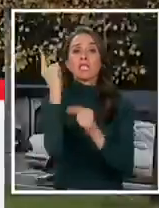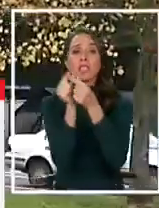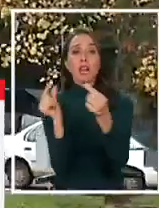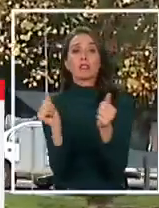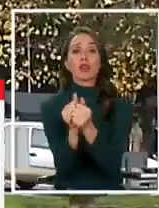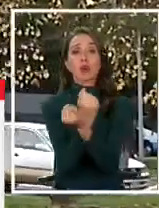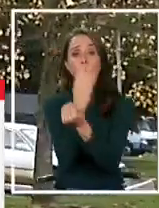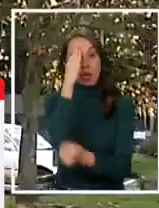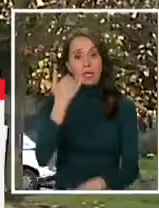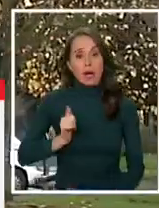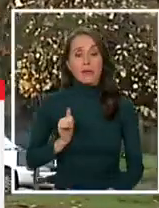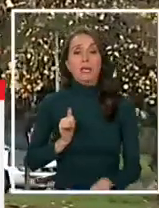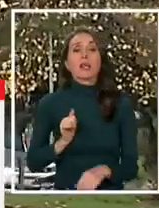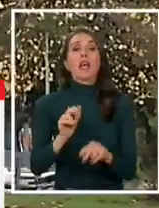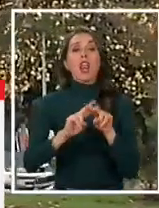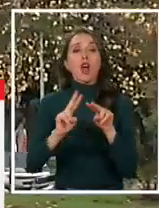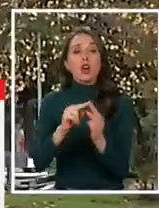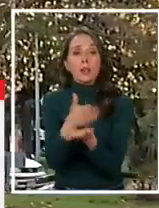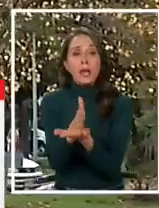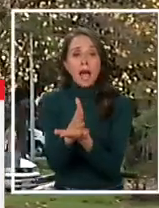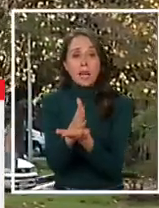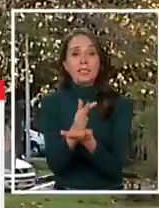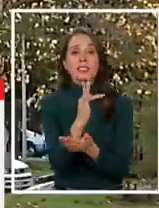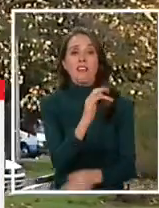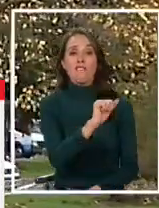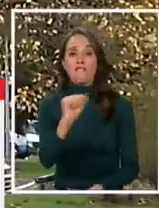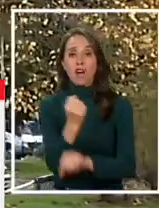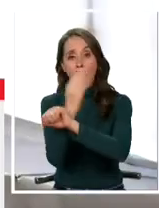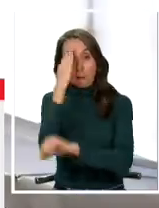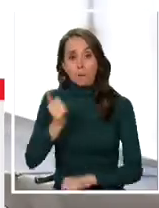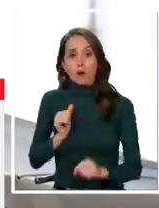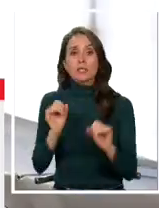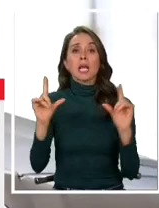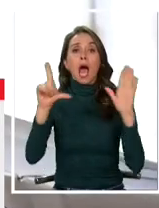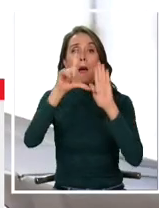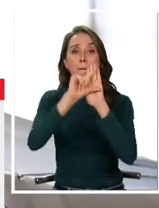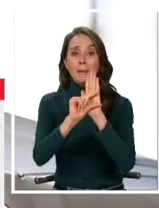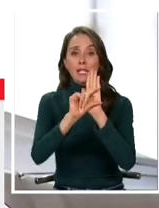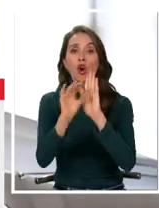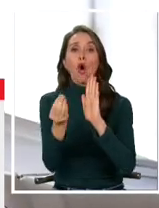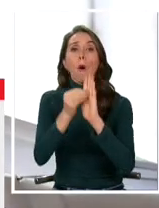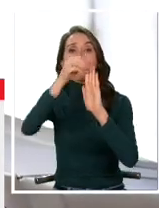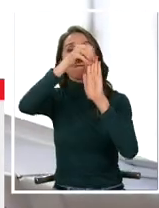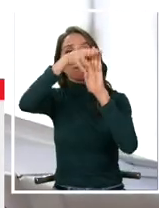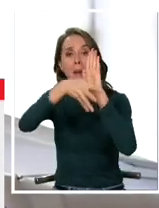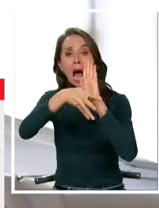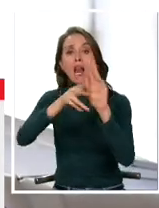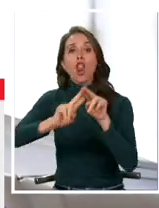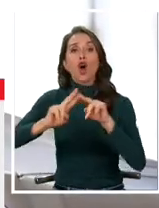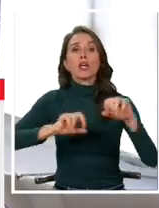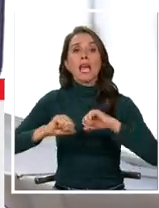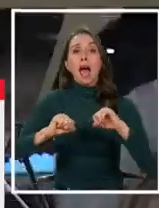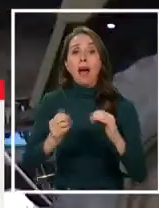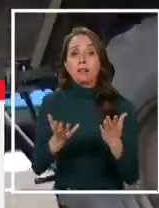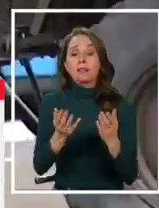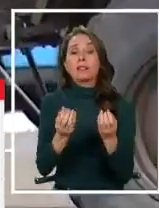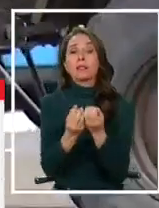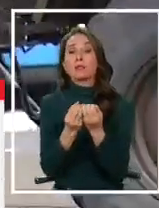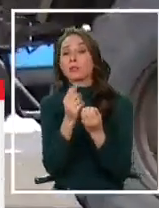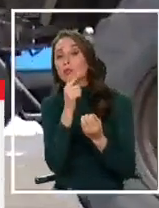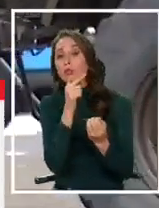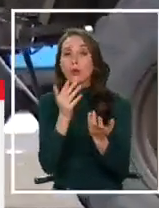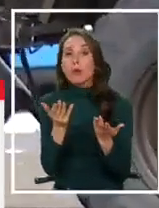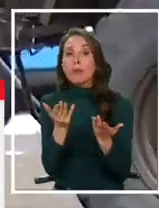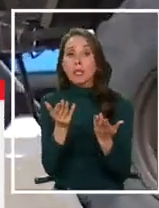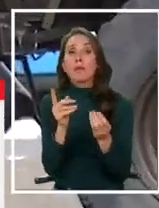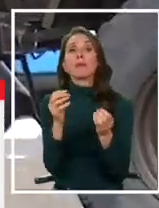policías acotar la estrategia de las fuerzas armadas y de las policías o ampliar el marco de acción un dilema para varios integrantes del